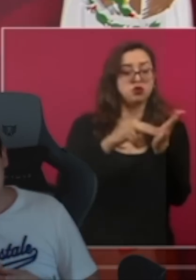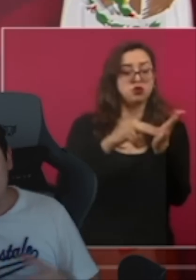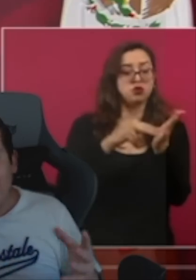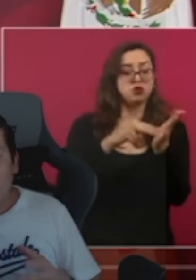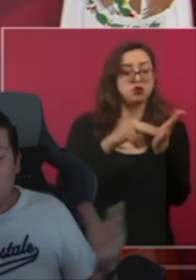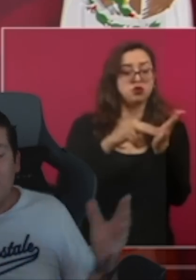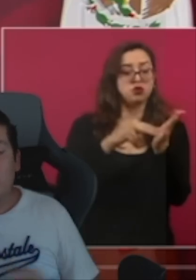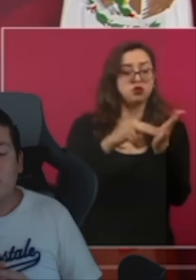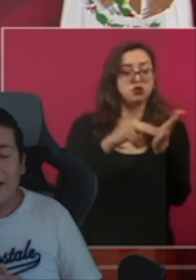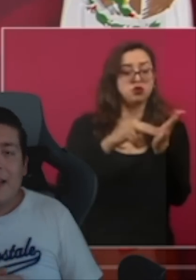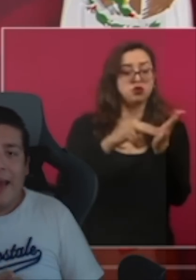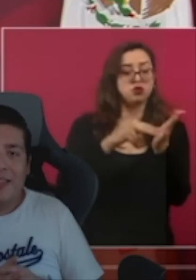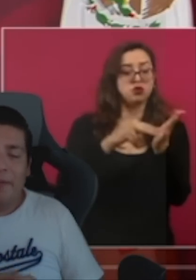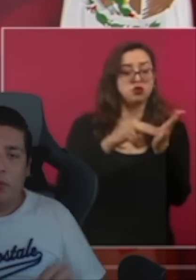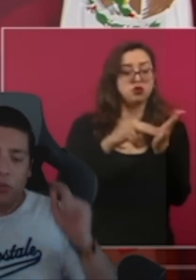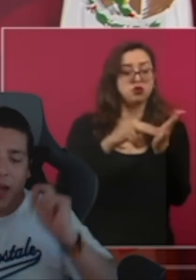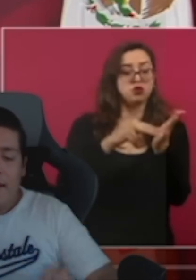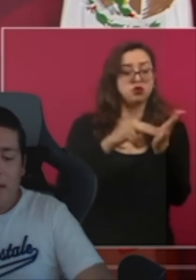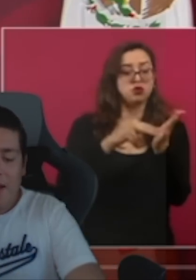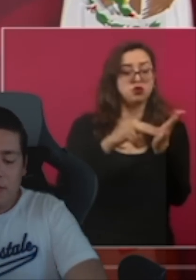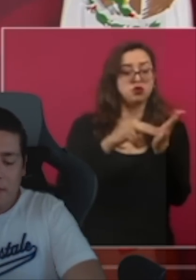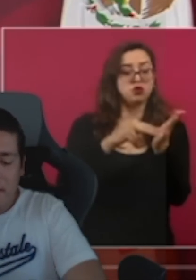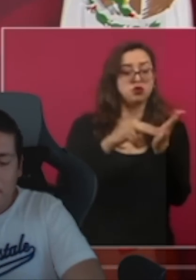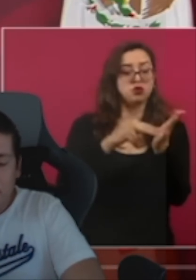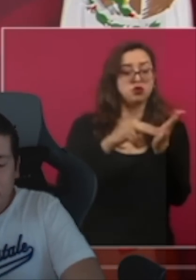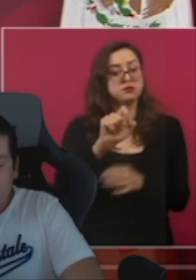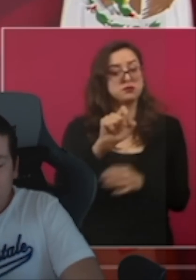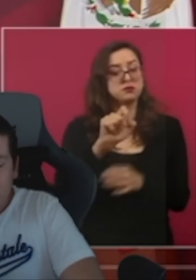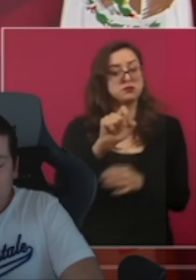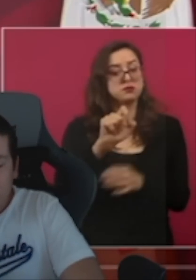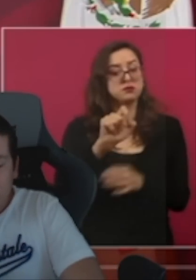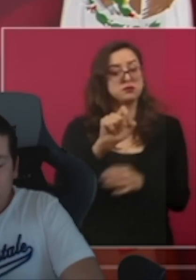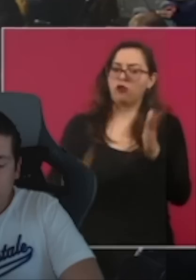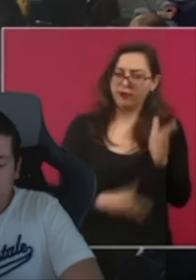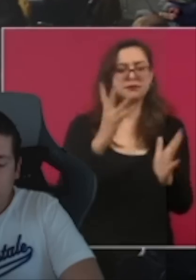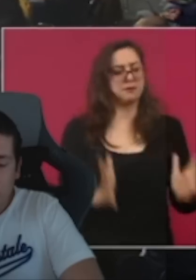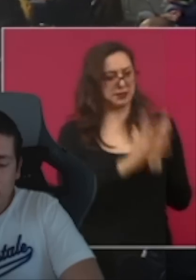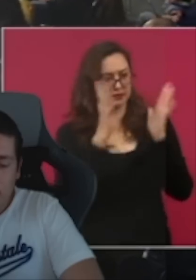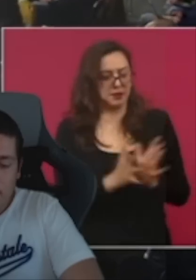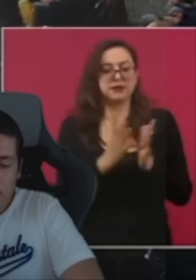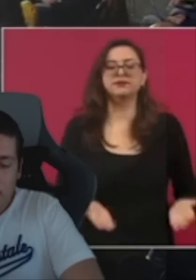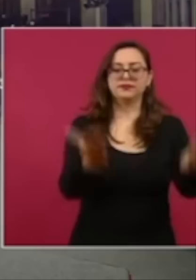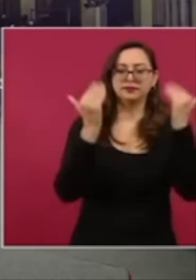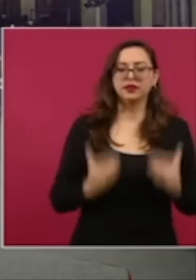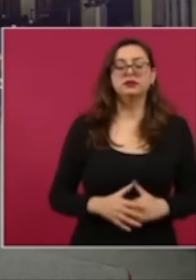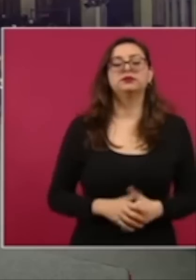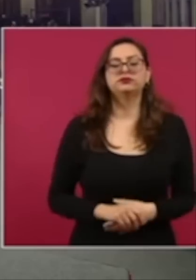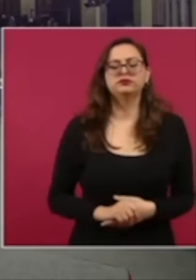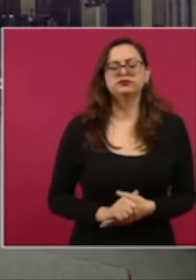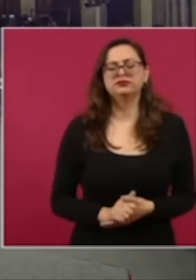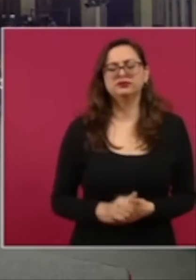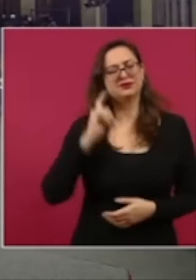pues ya dio a conocer esta postura. Veamos el video. Bueno, vamos adelante. Buenos días, señor presidente